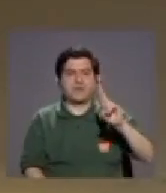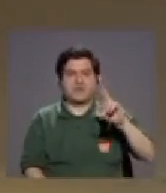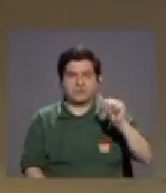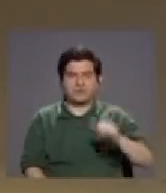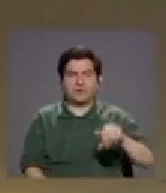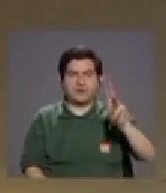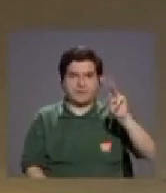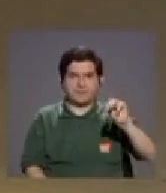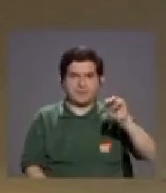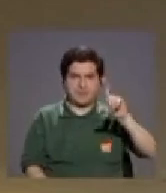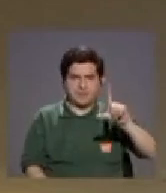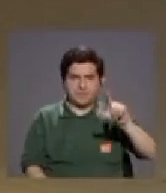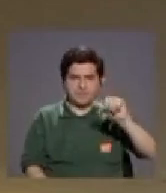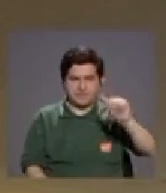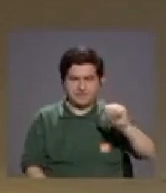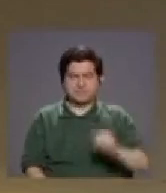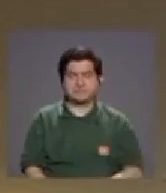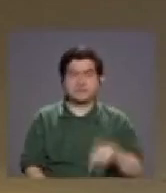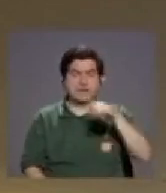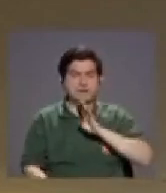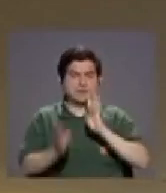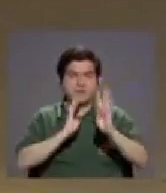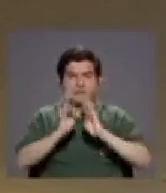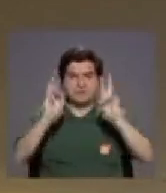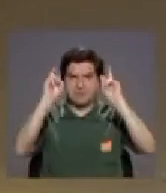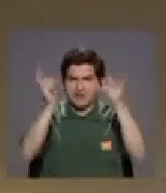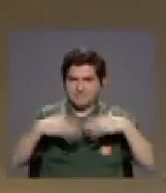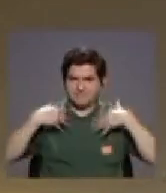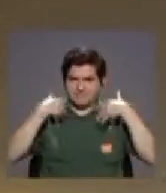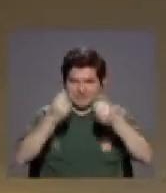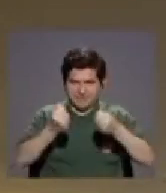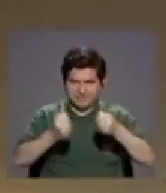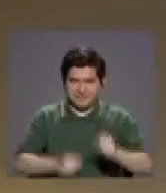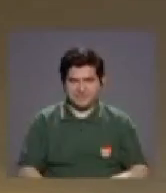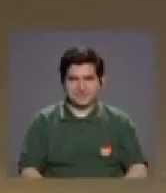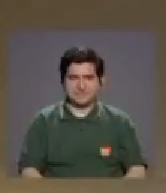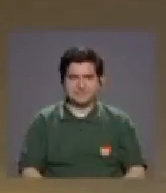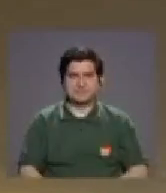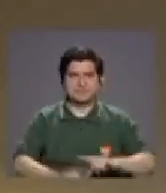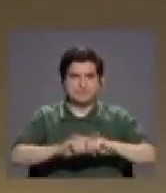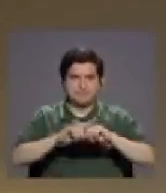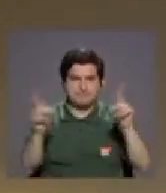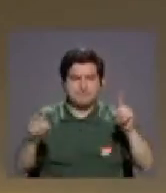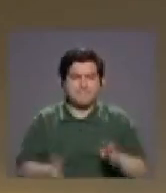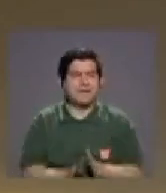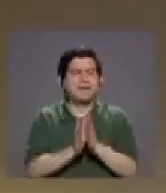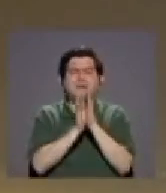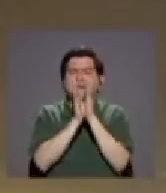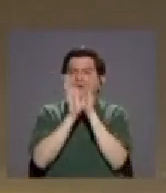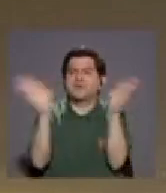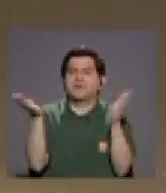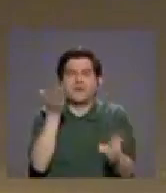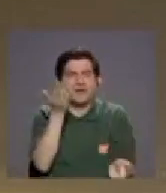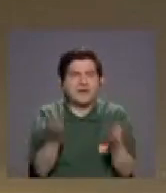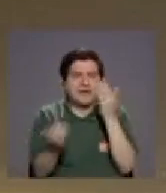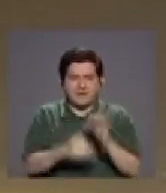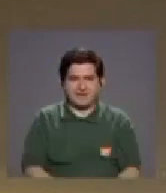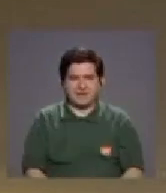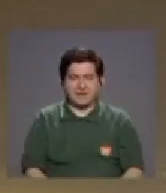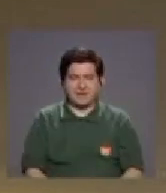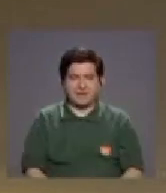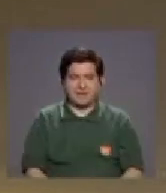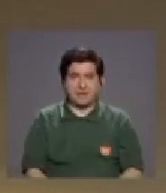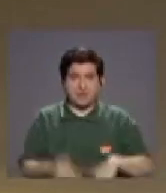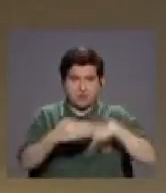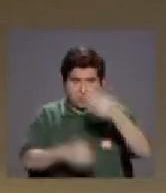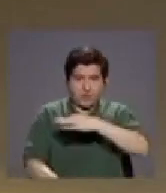Y hoy vamos a hablar de temas de salud, pero más generales de alguna manera. Eso lo haremos una vez